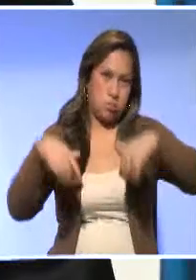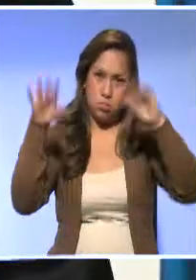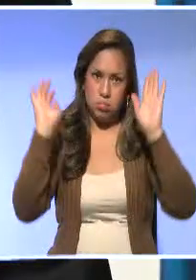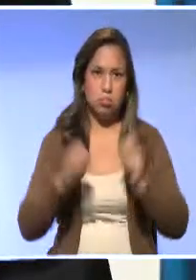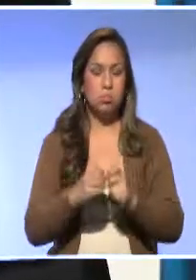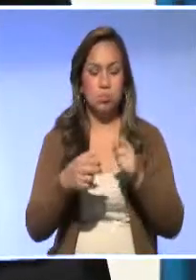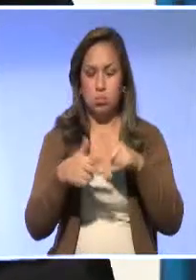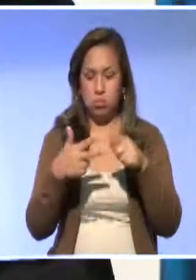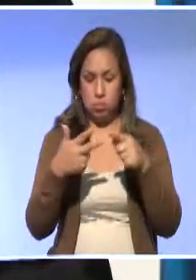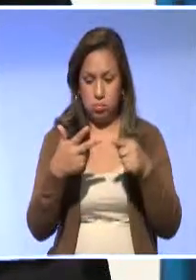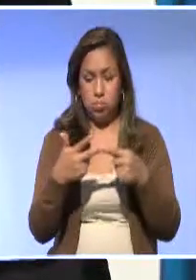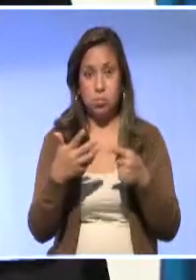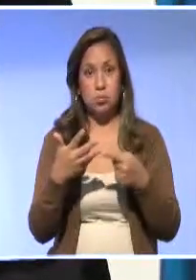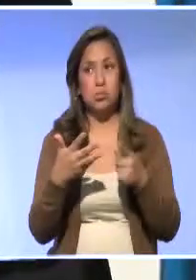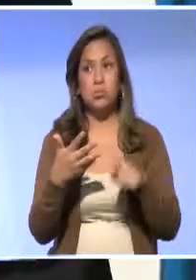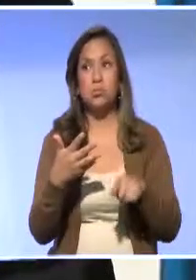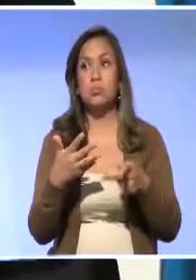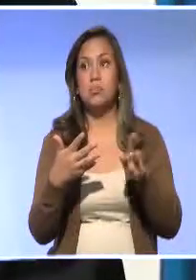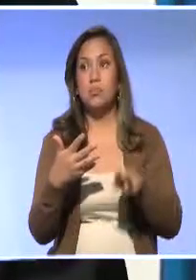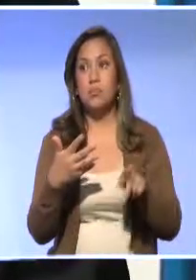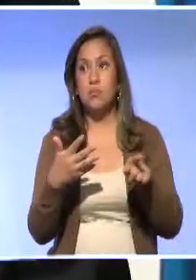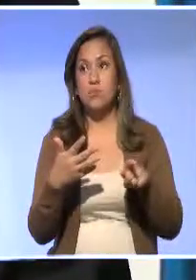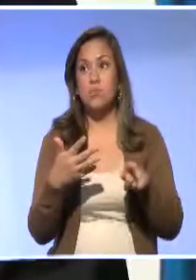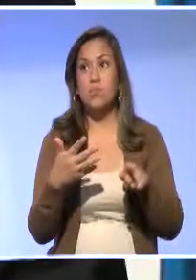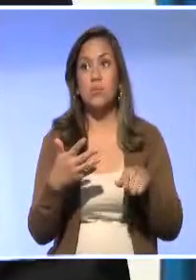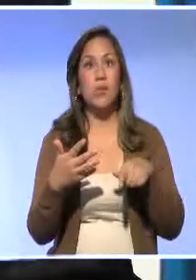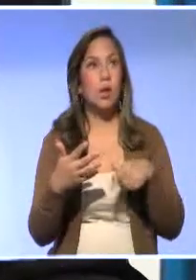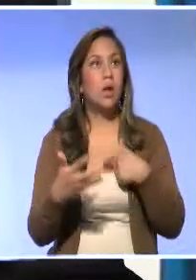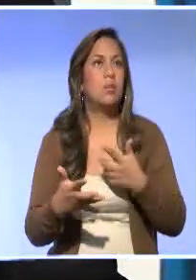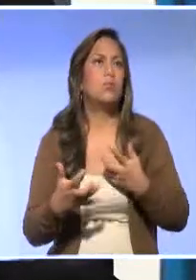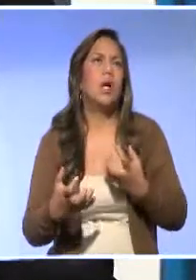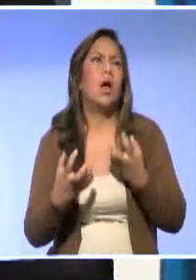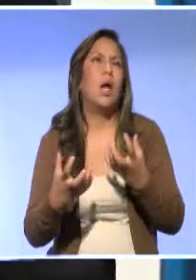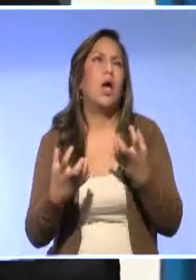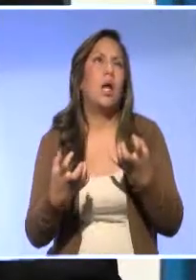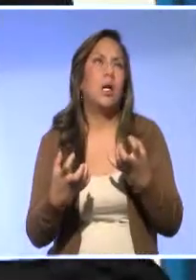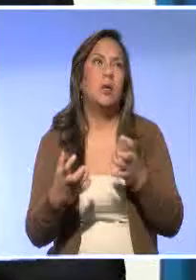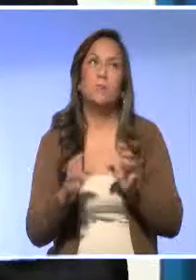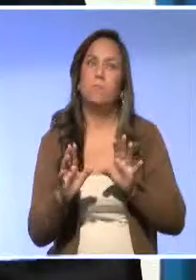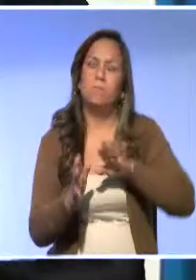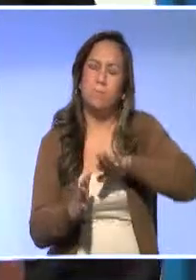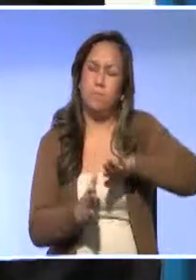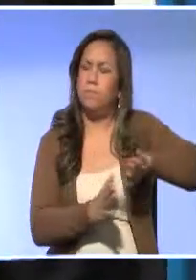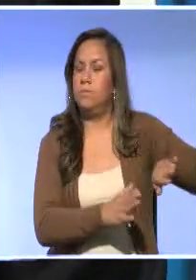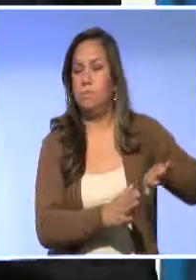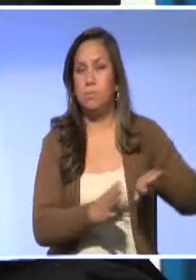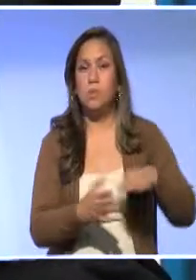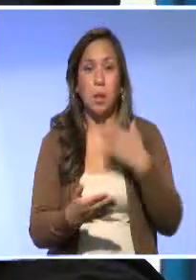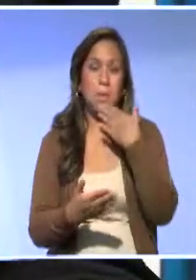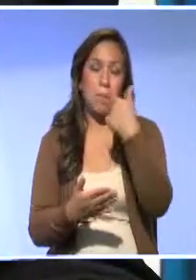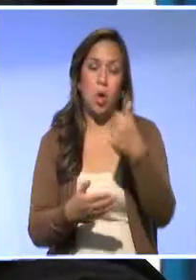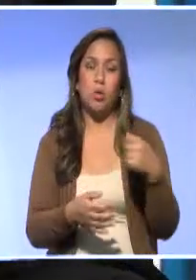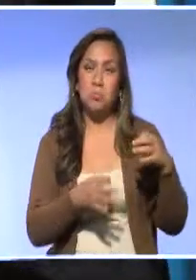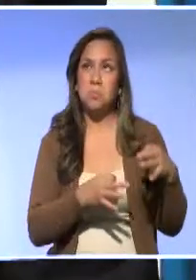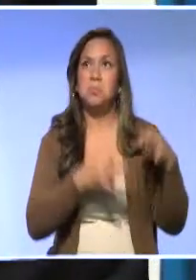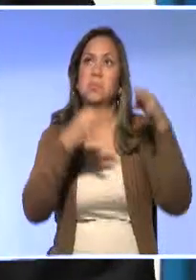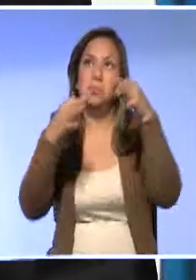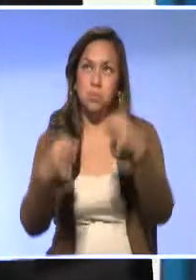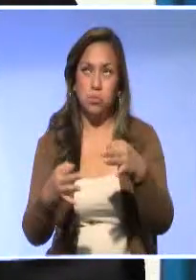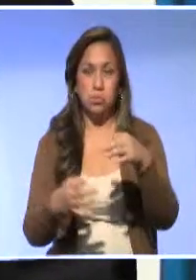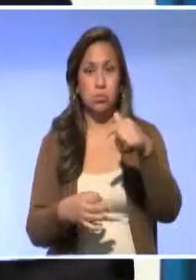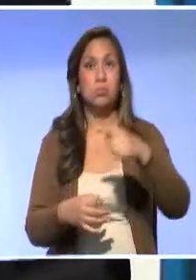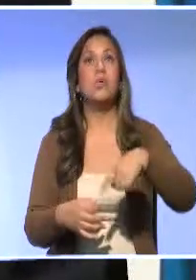en los peldaños de más abajo lo deseable lo que quisiéramos que se dé pero que bien podría no hacerse directamente en